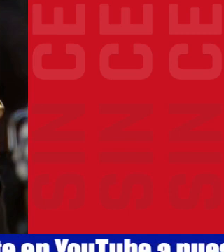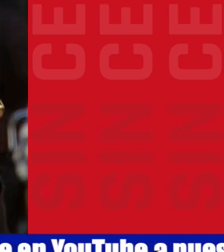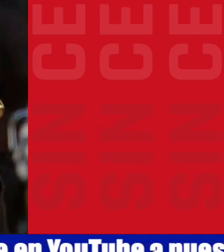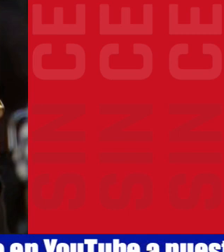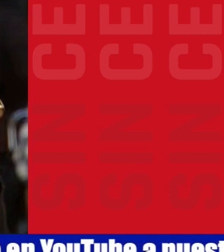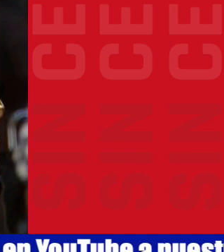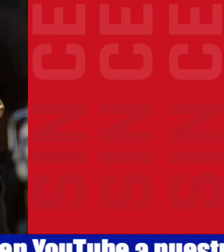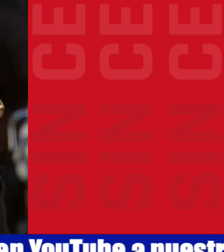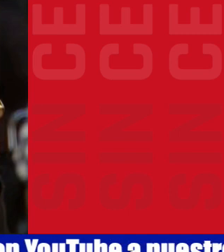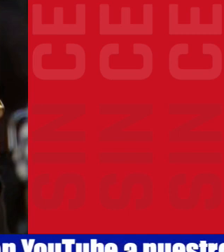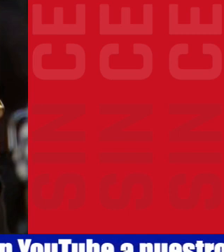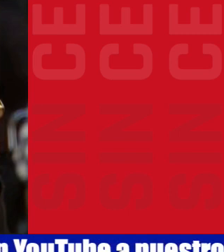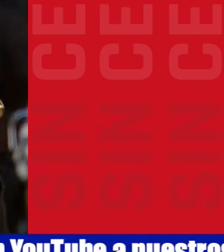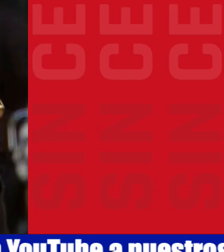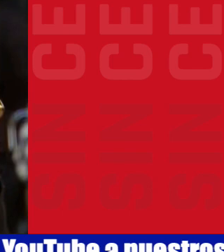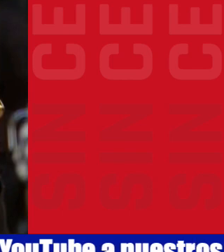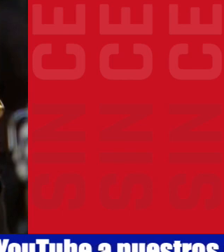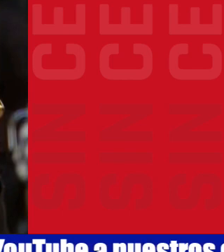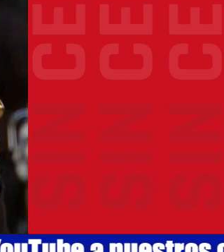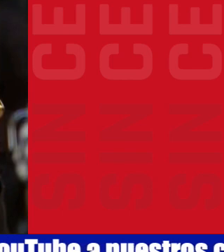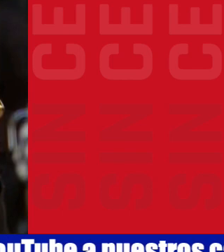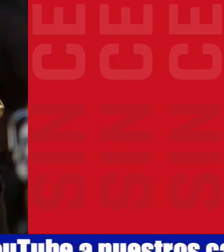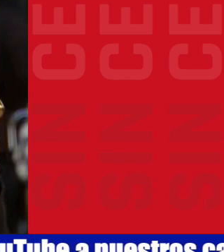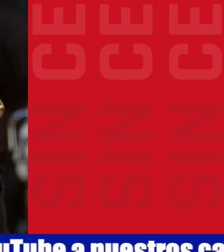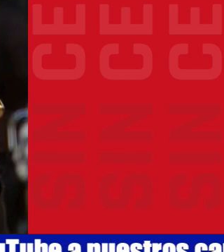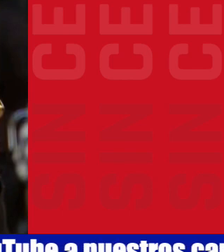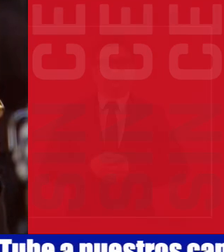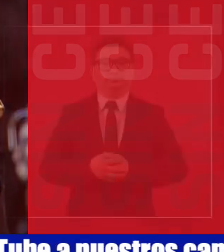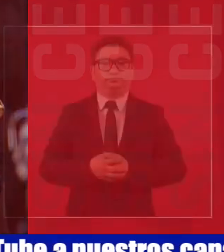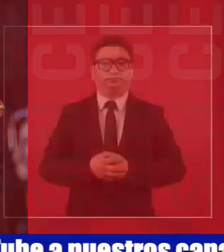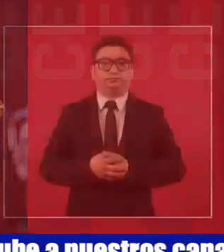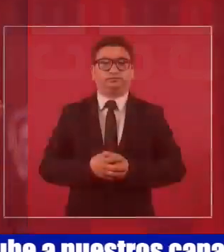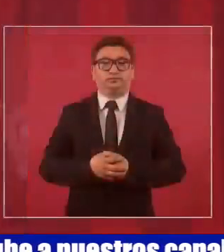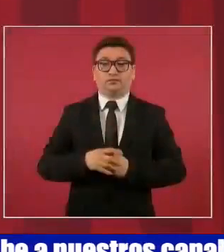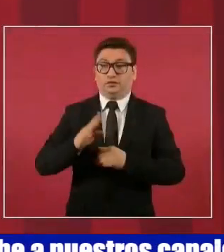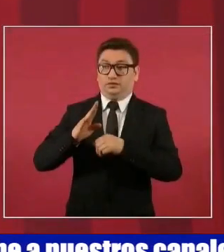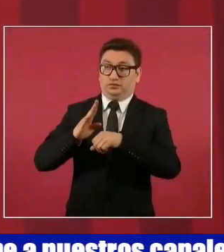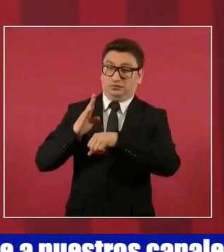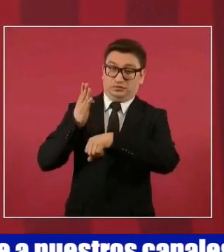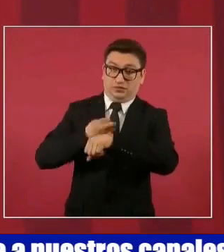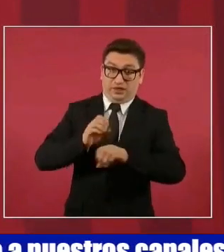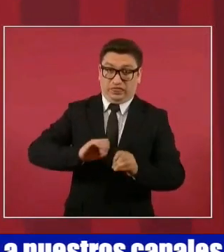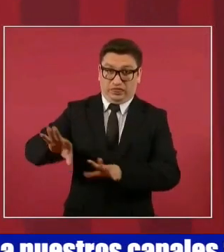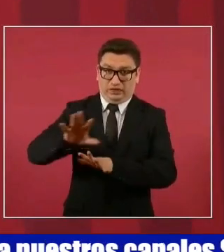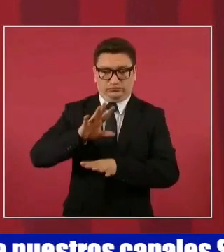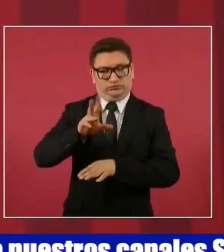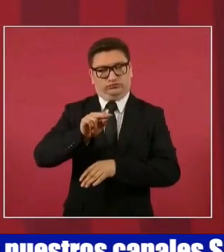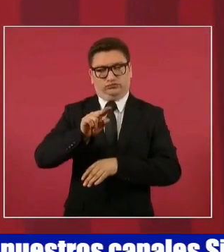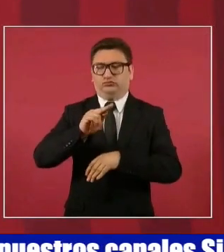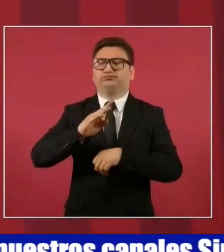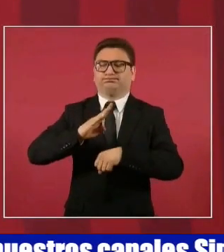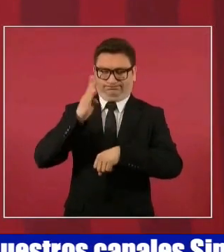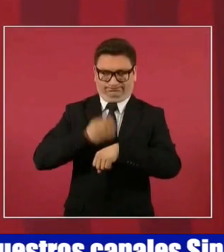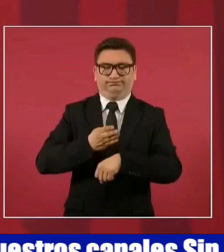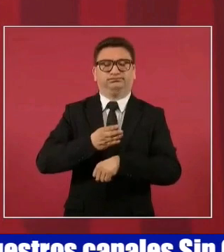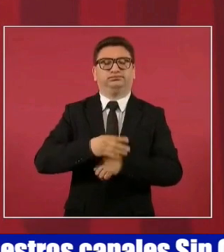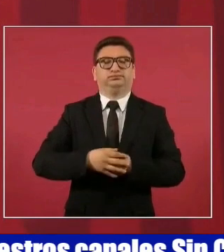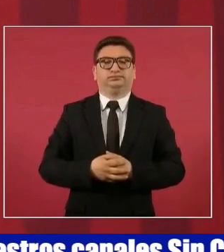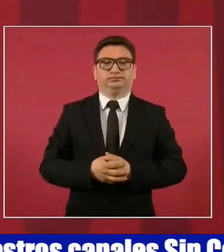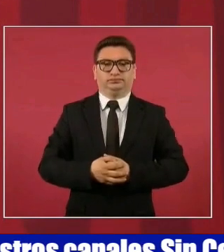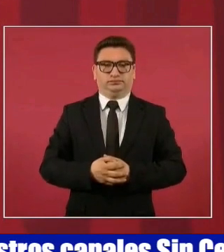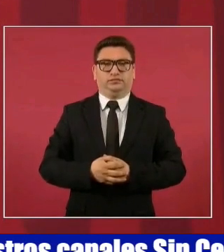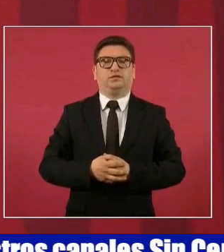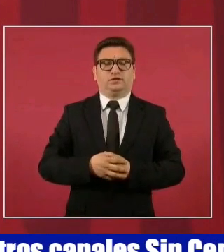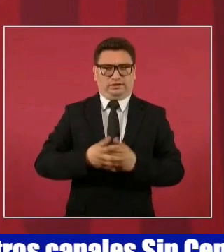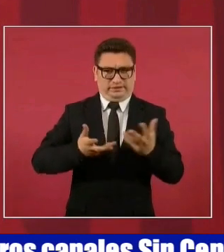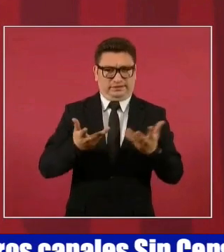usted, ¿no? Eso se lo planteó nuestra queridísima compañera corresponsal de Polemón, Beth Castillo, y el presidente pues le dice que esta es una práctica,